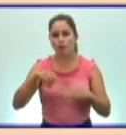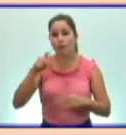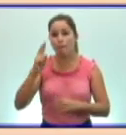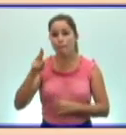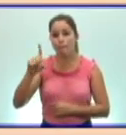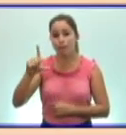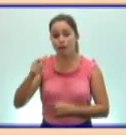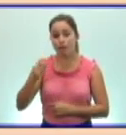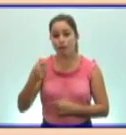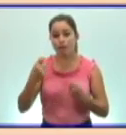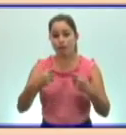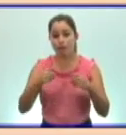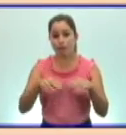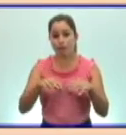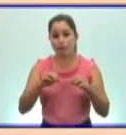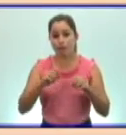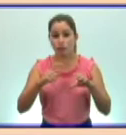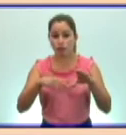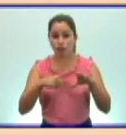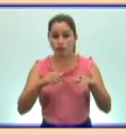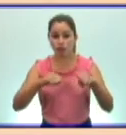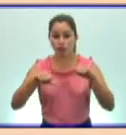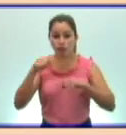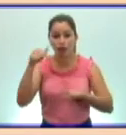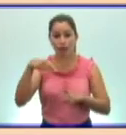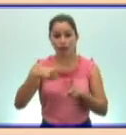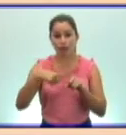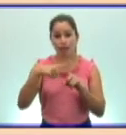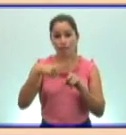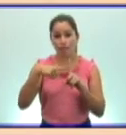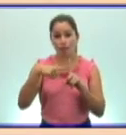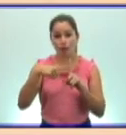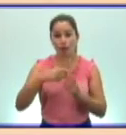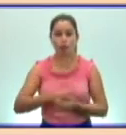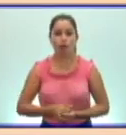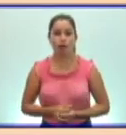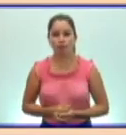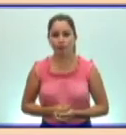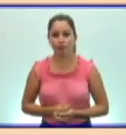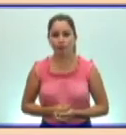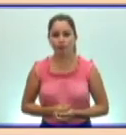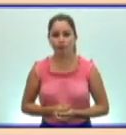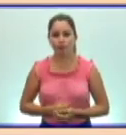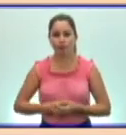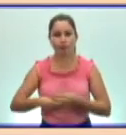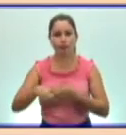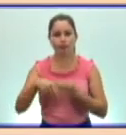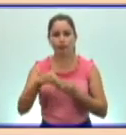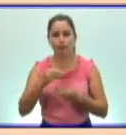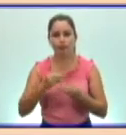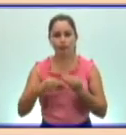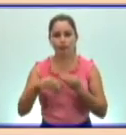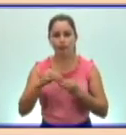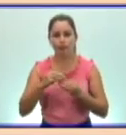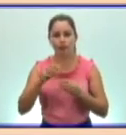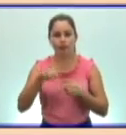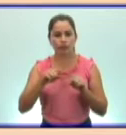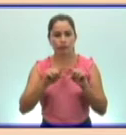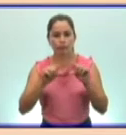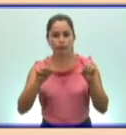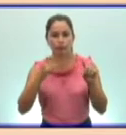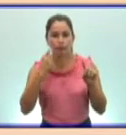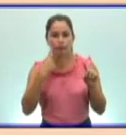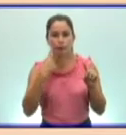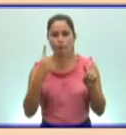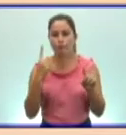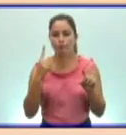preparar una disolución saturada a esa temperatura. De despejar esta expresión, pues nos daríamos cuenta